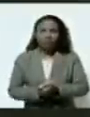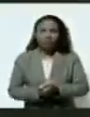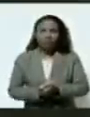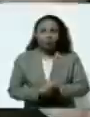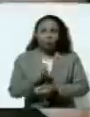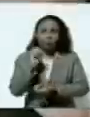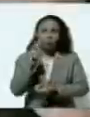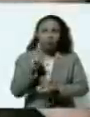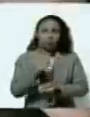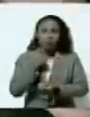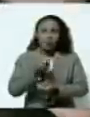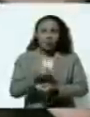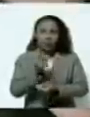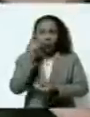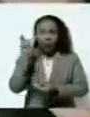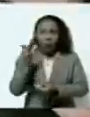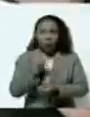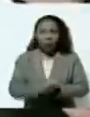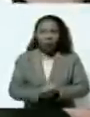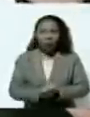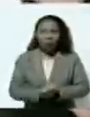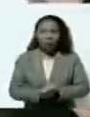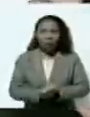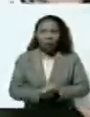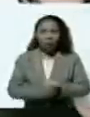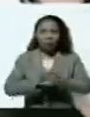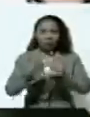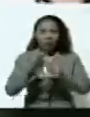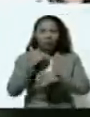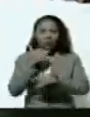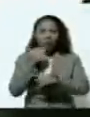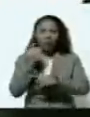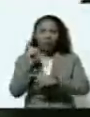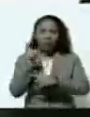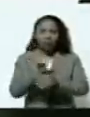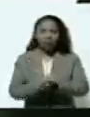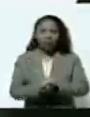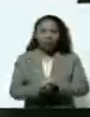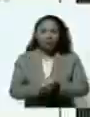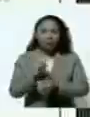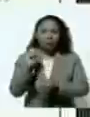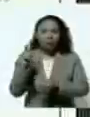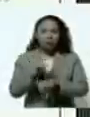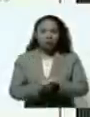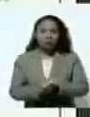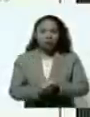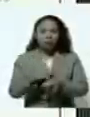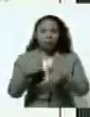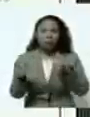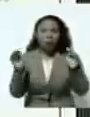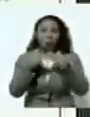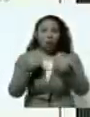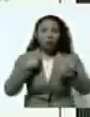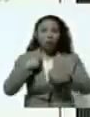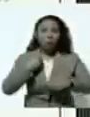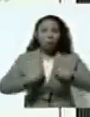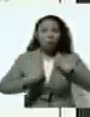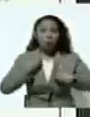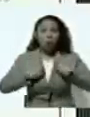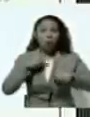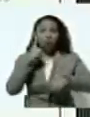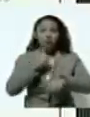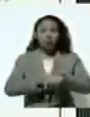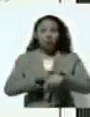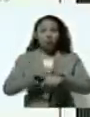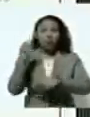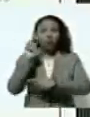Ok, dice Casella ya al borde de la disentería. Ok, pero igual me preocupa. En un momento en